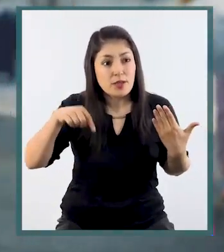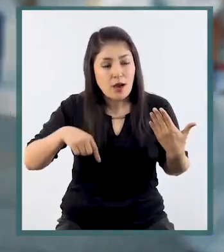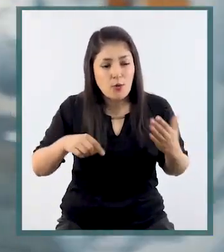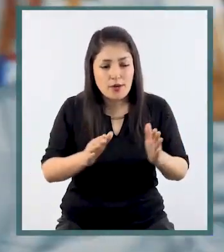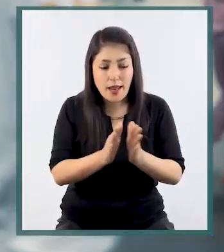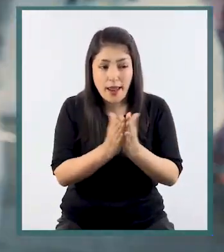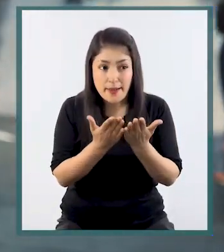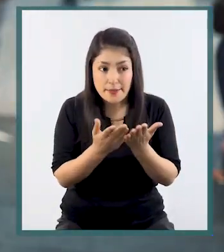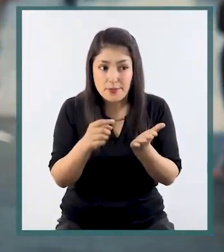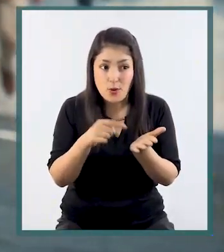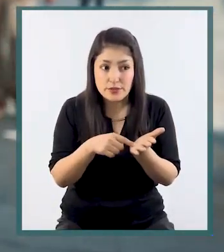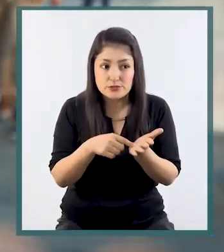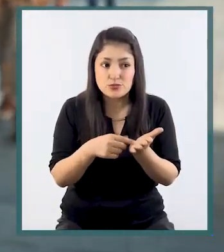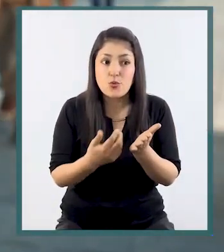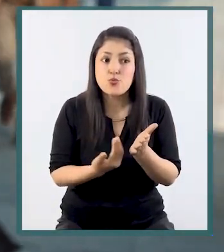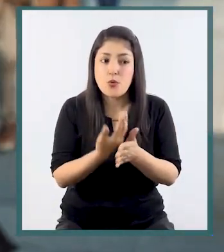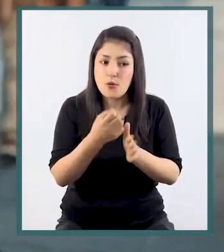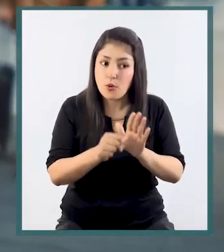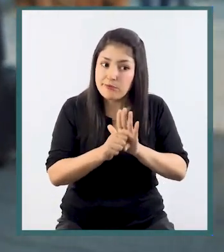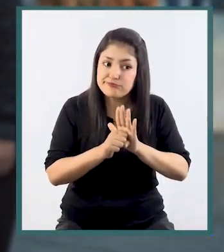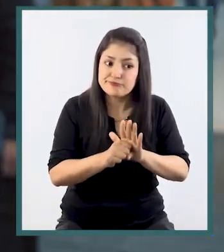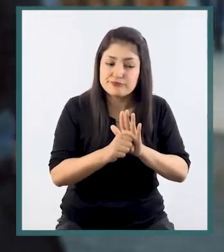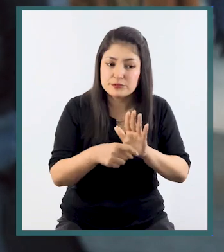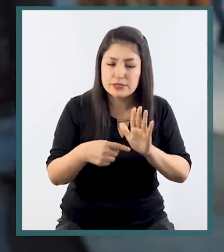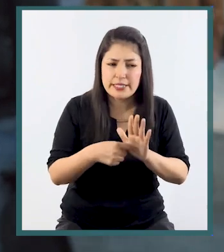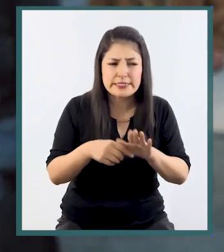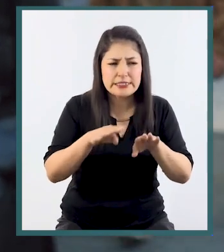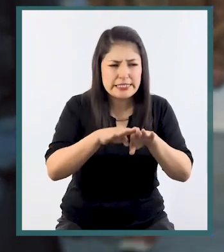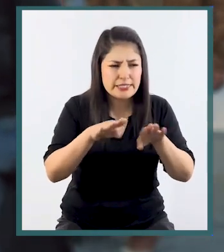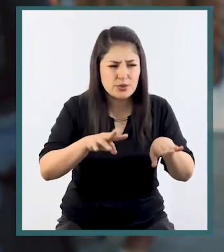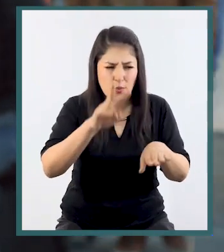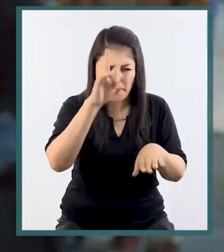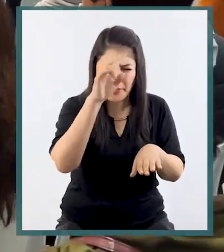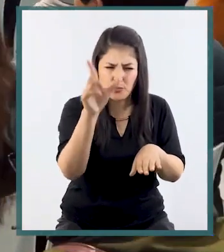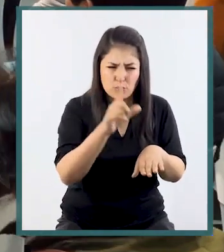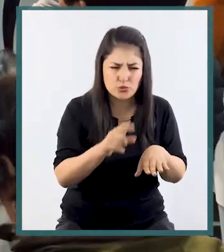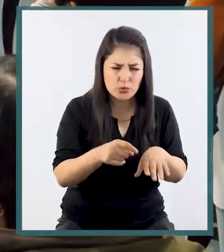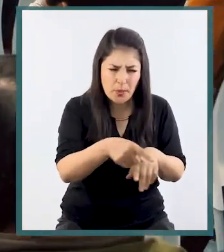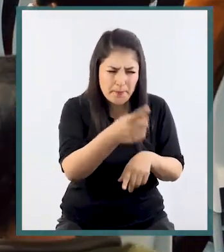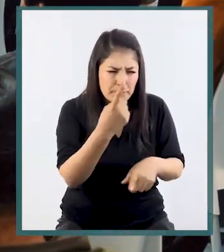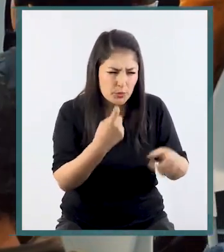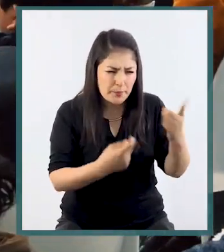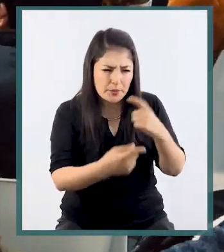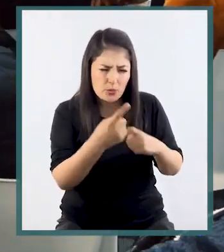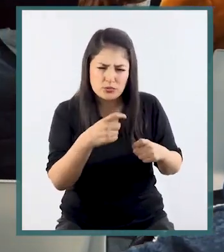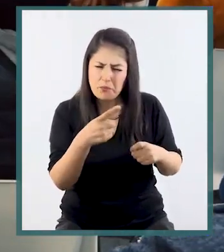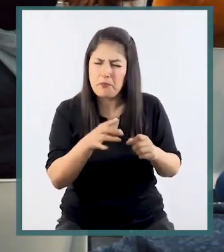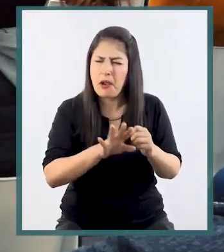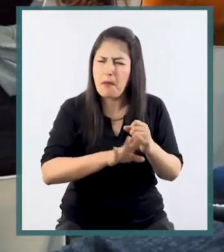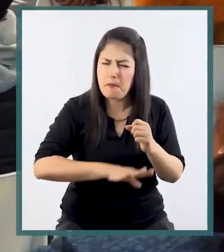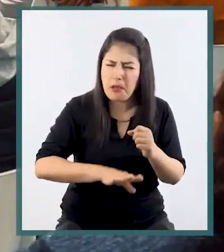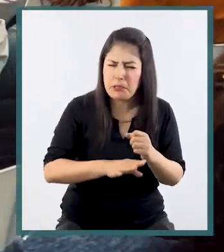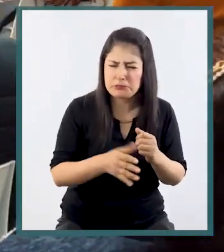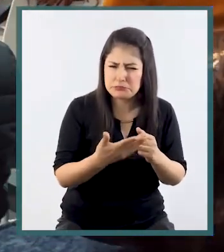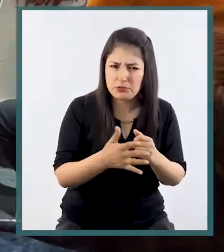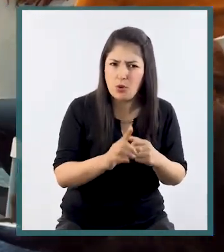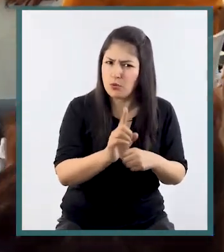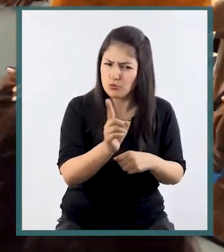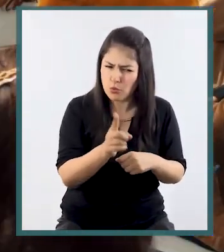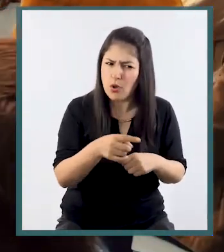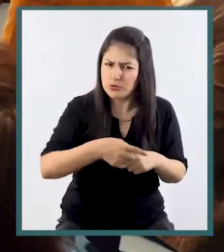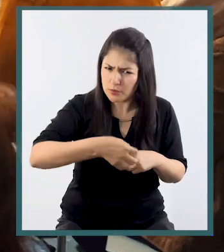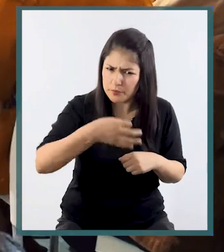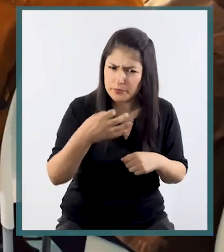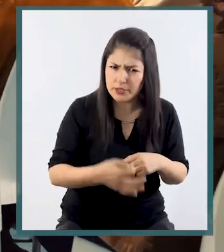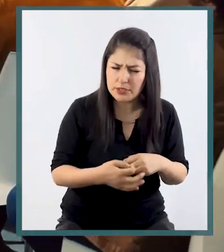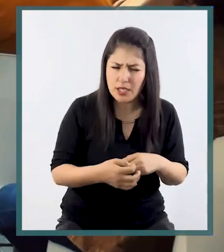edición de nuestro libro emblema, de alguna manera, del Proyecto Bicentenario, donde niños de todo el país hicieron consultas que parecen básicas, parecen cotidianas, pero